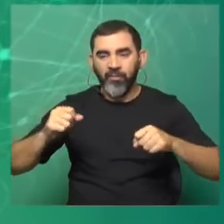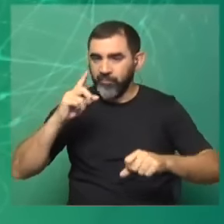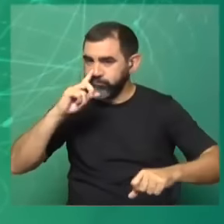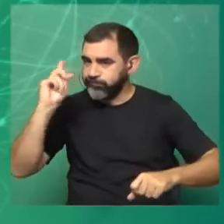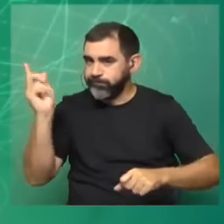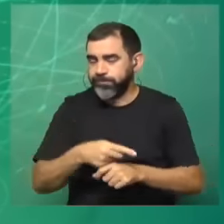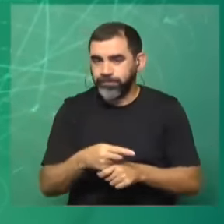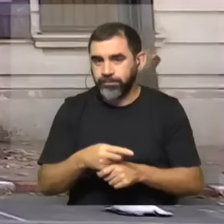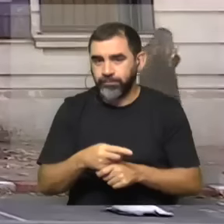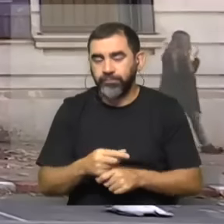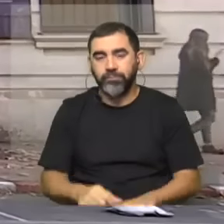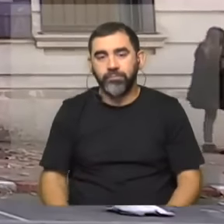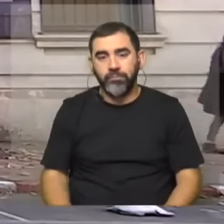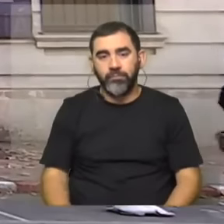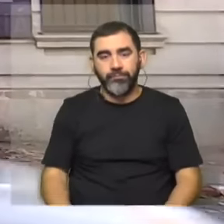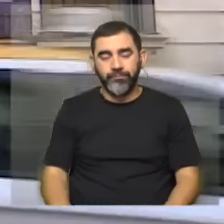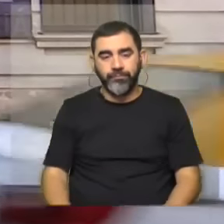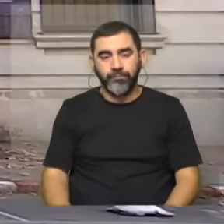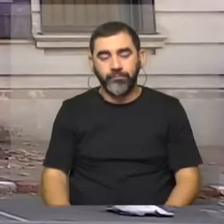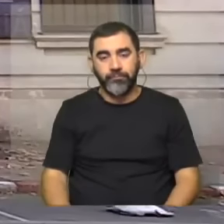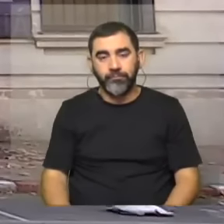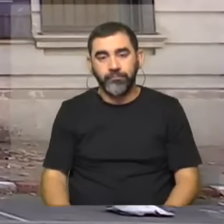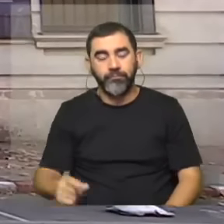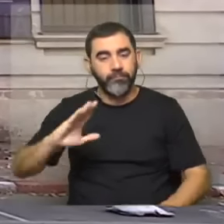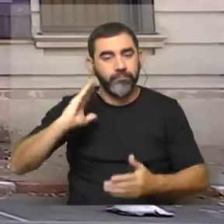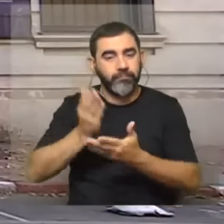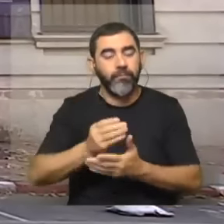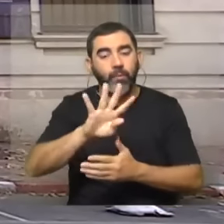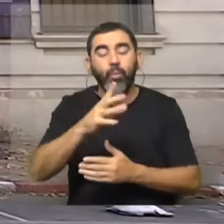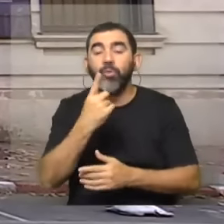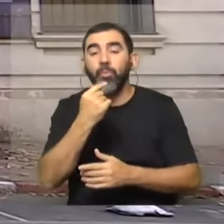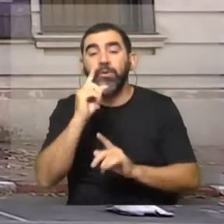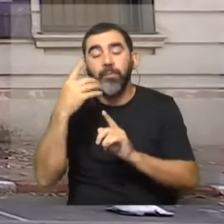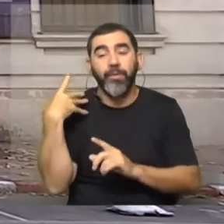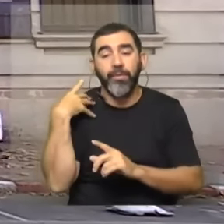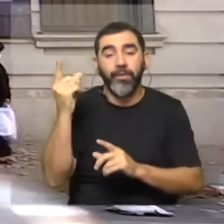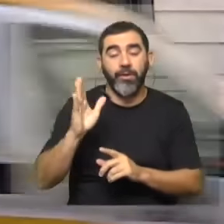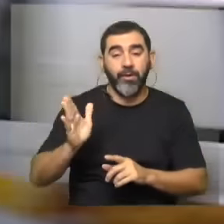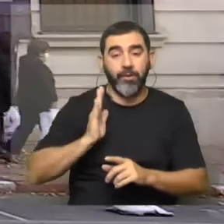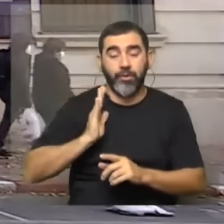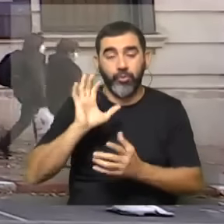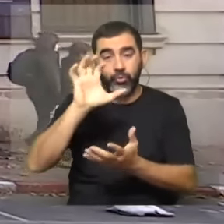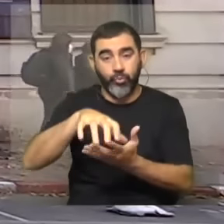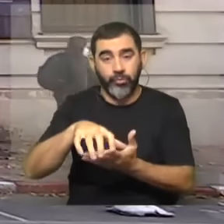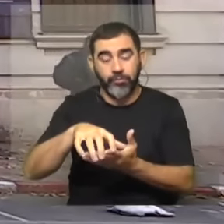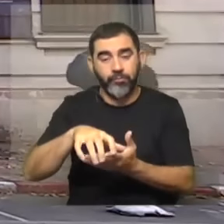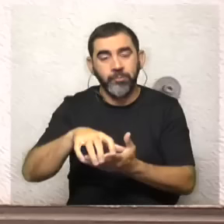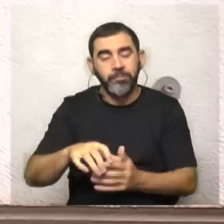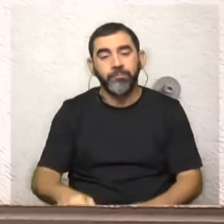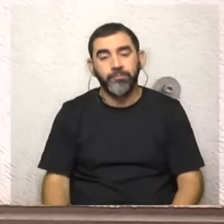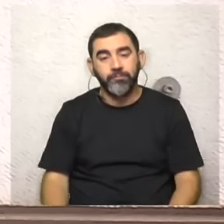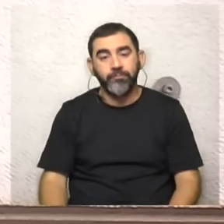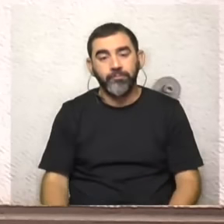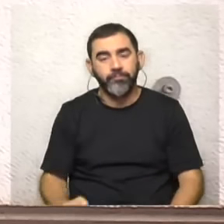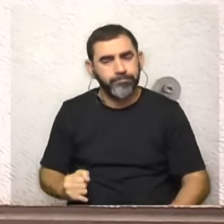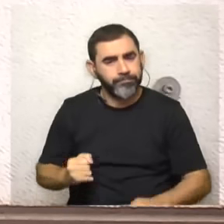cilindrada Cuando se escapó según la diaria la instructora definido sancionar a cuatro policías y a la directora de la unidad por el episodio el escrito señala que hay una